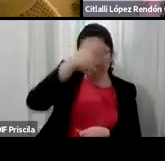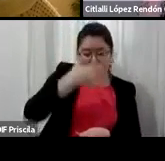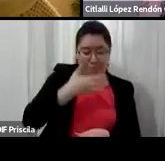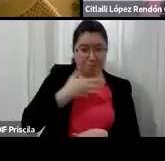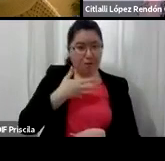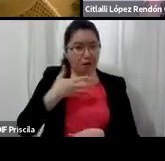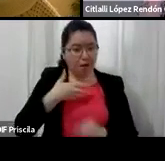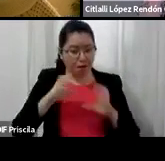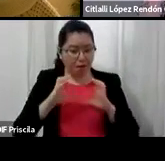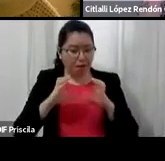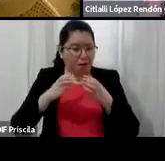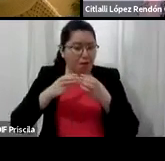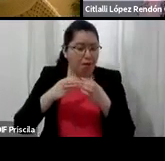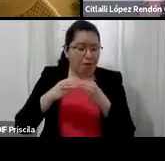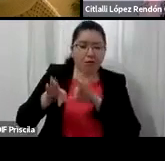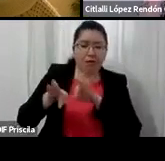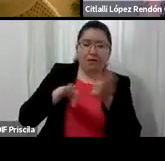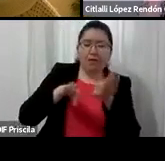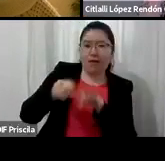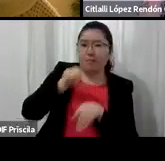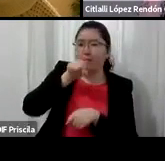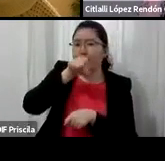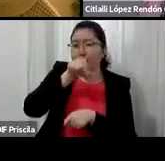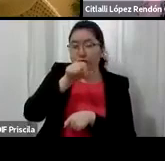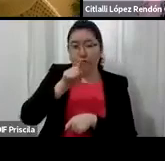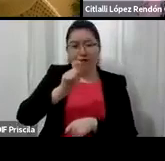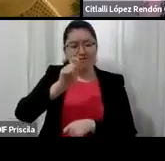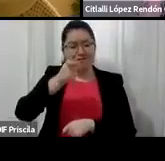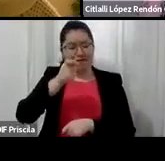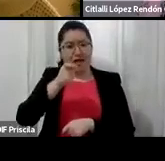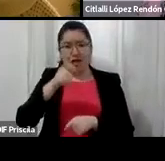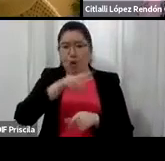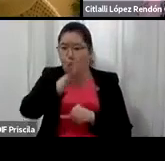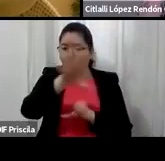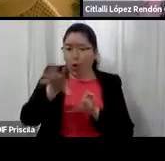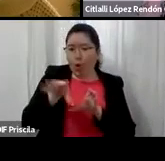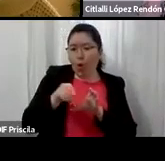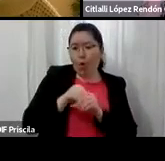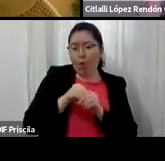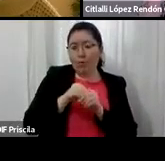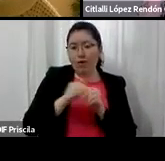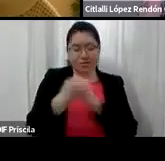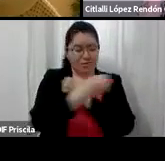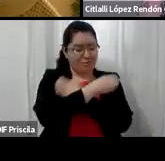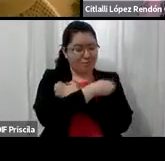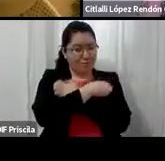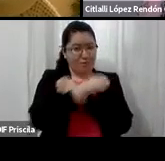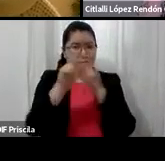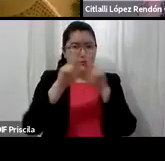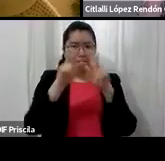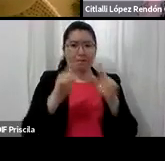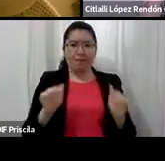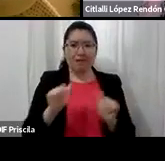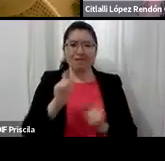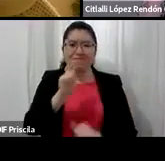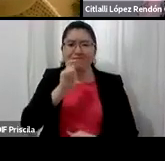lo que ustedes comprenden de manera integral por este concepto de educación para la paz.